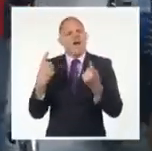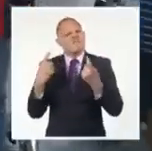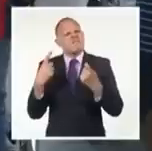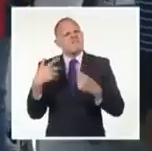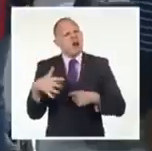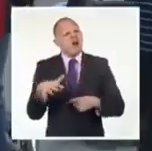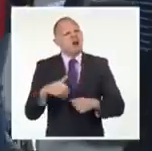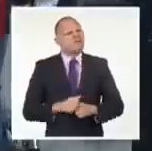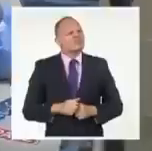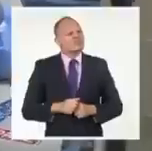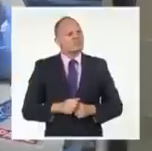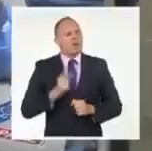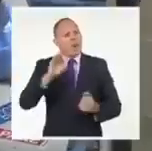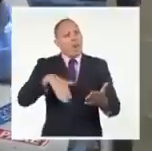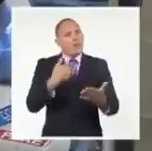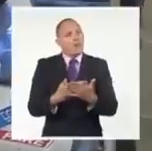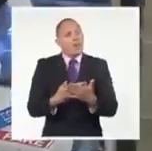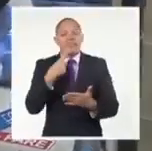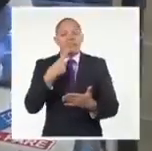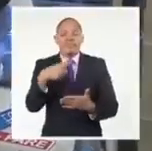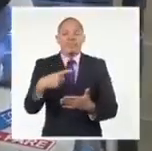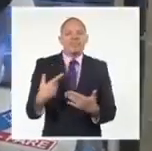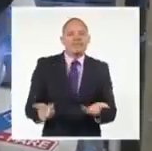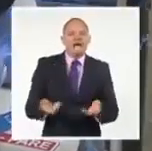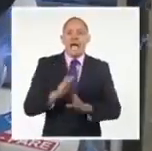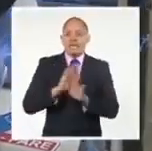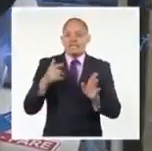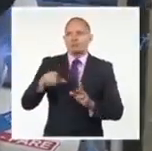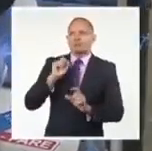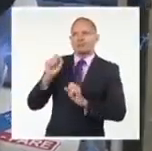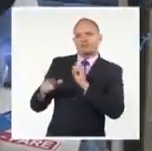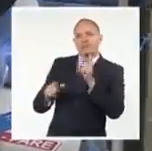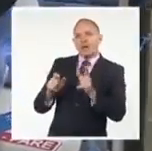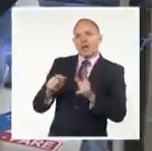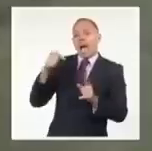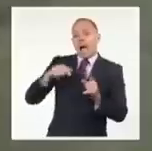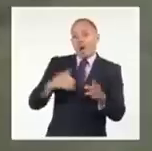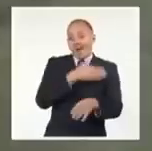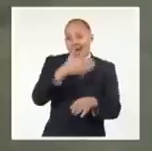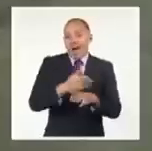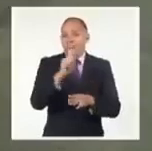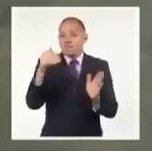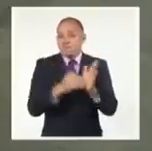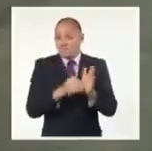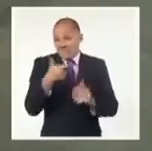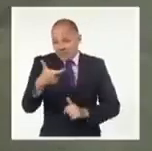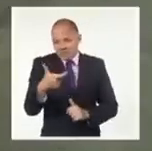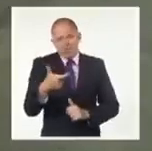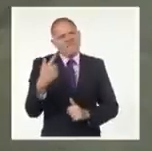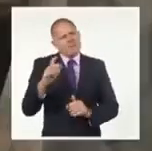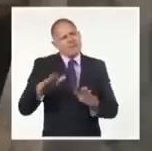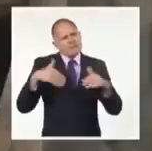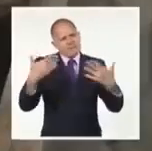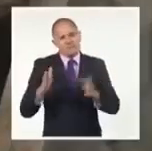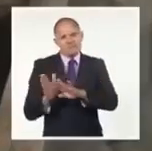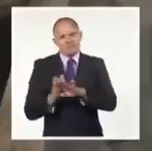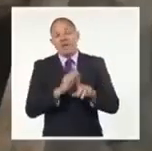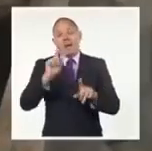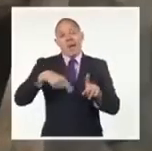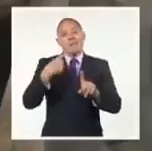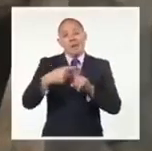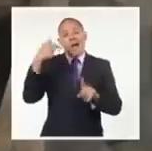sentido, proponen la posibilidad de elevar el límite máximo de importación, que hoy es de 1.000 pesos. También autorizar el envío de generadores de electricidad con